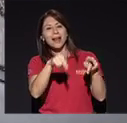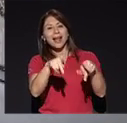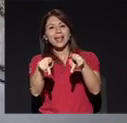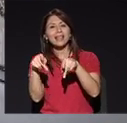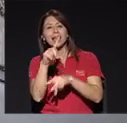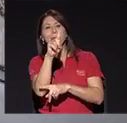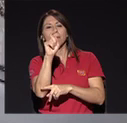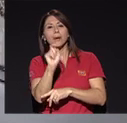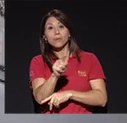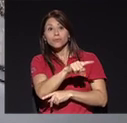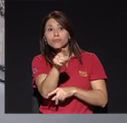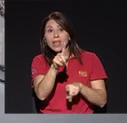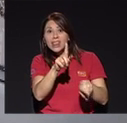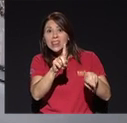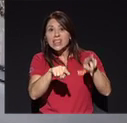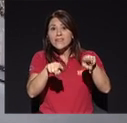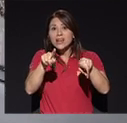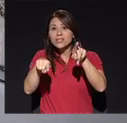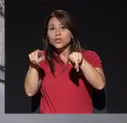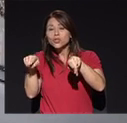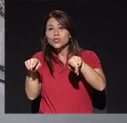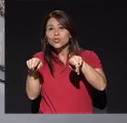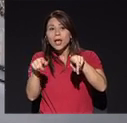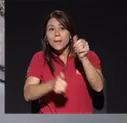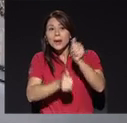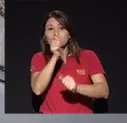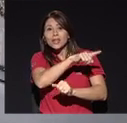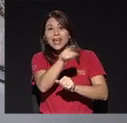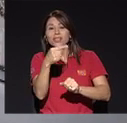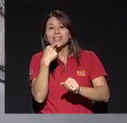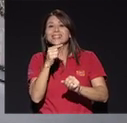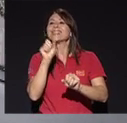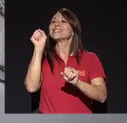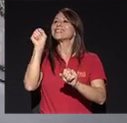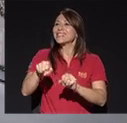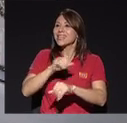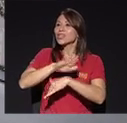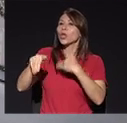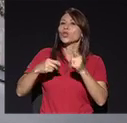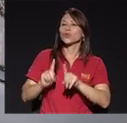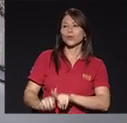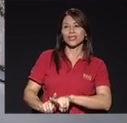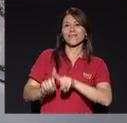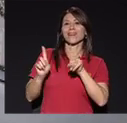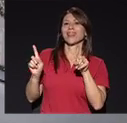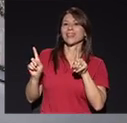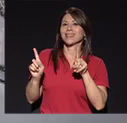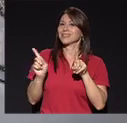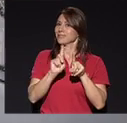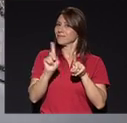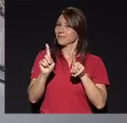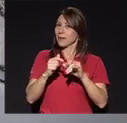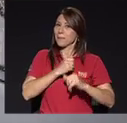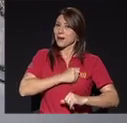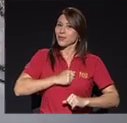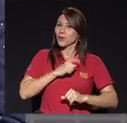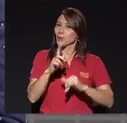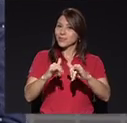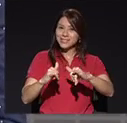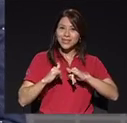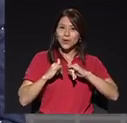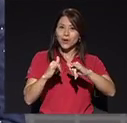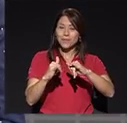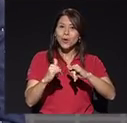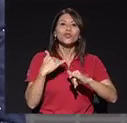son diversos. Y la mayoría de personas dicen, sí, todos somos diferentes. Perdón, pero no es sinónimo. Yo sé que